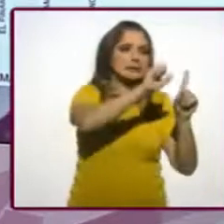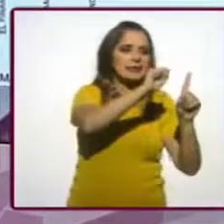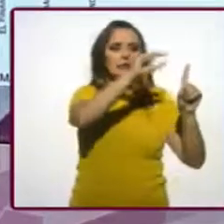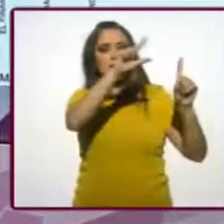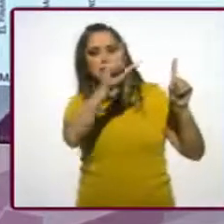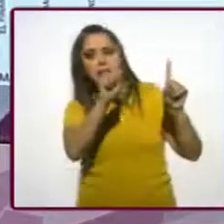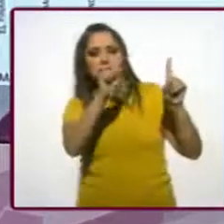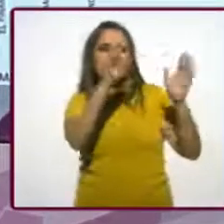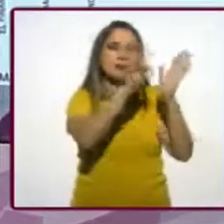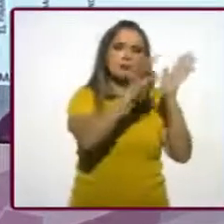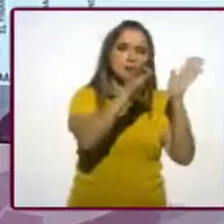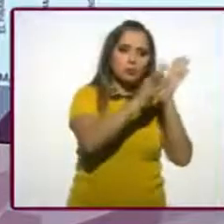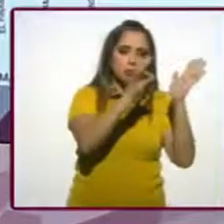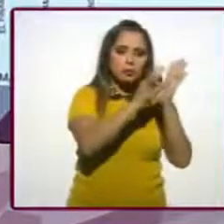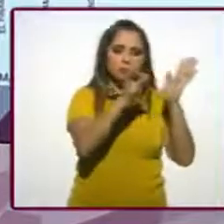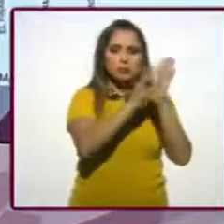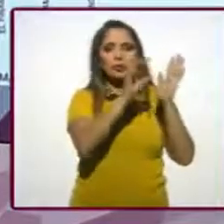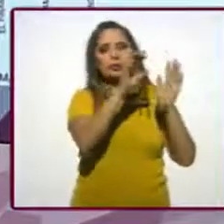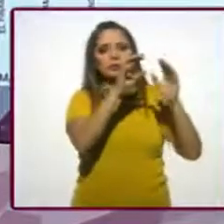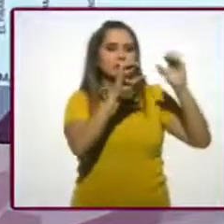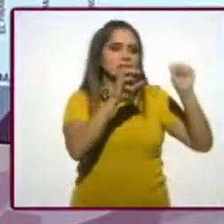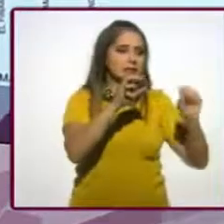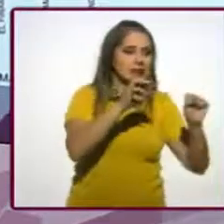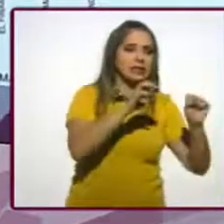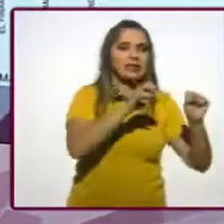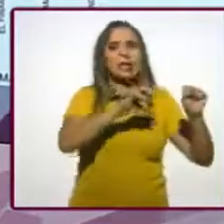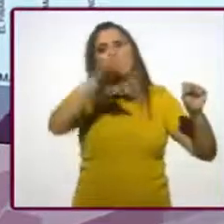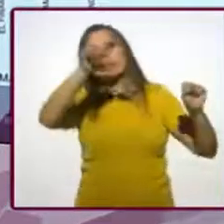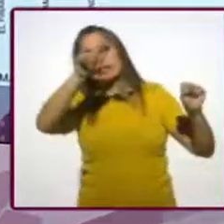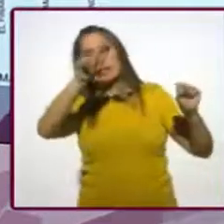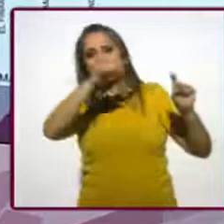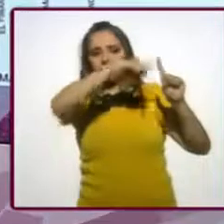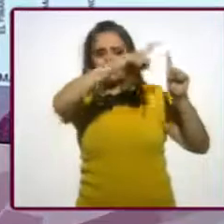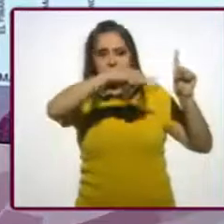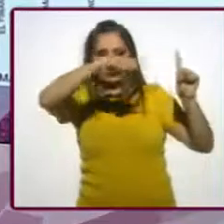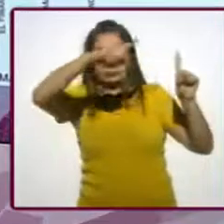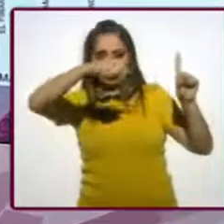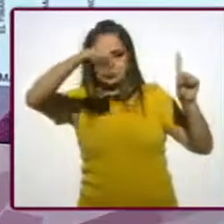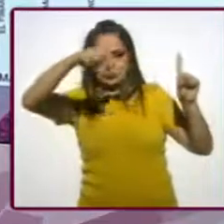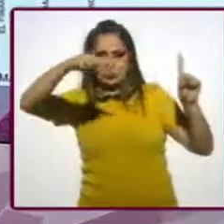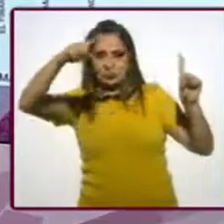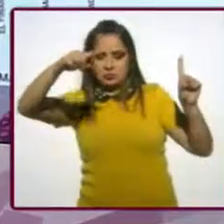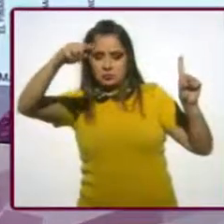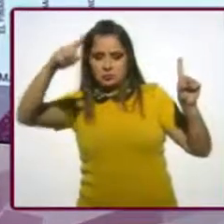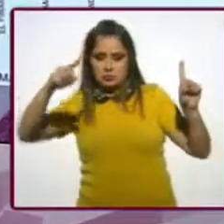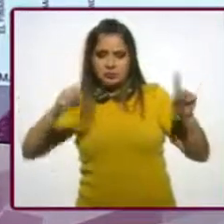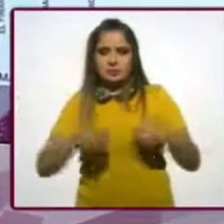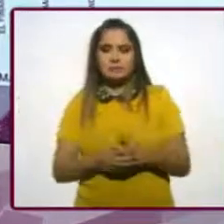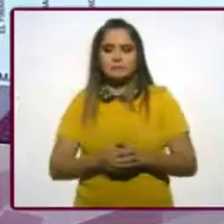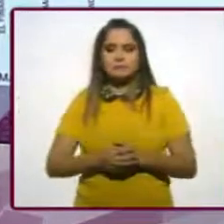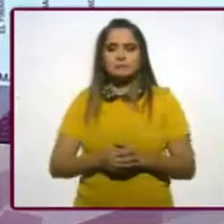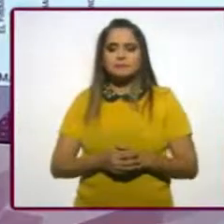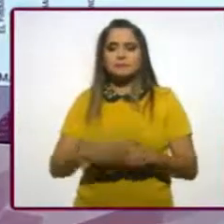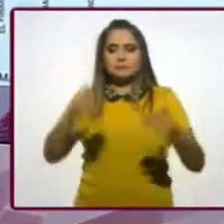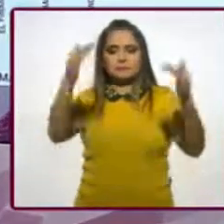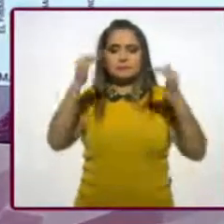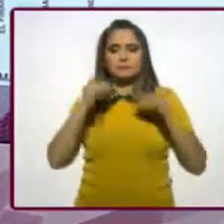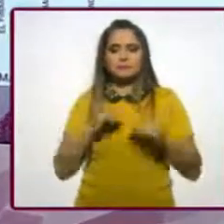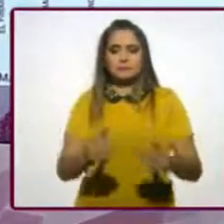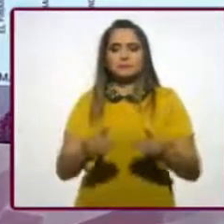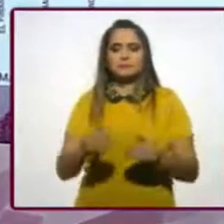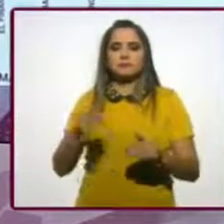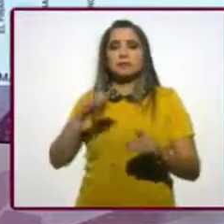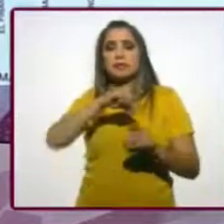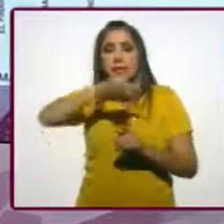70 puntos, ¿no? La más baja de 60, la más alta de 70. Y hay pocas